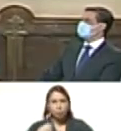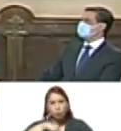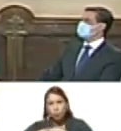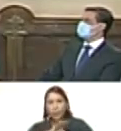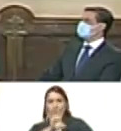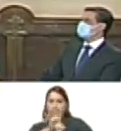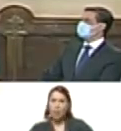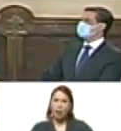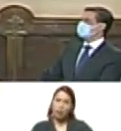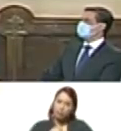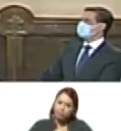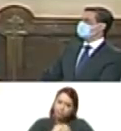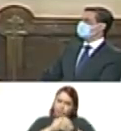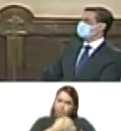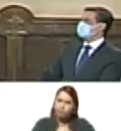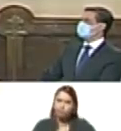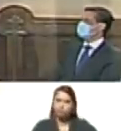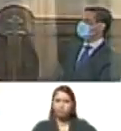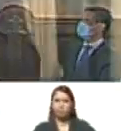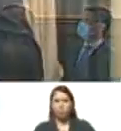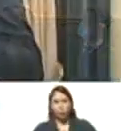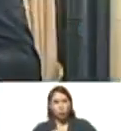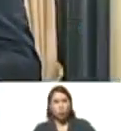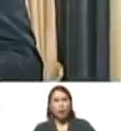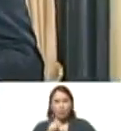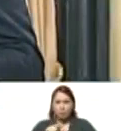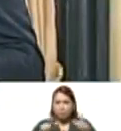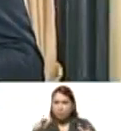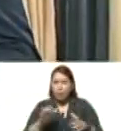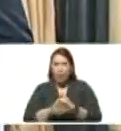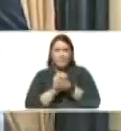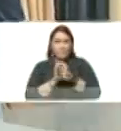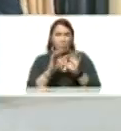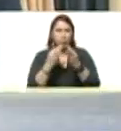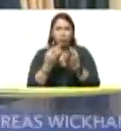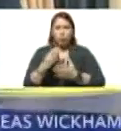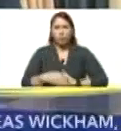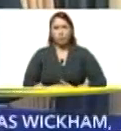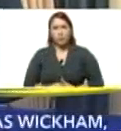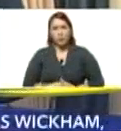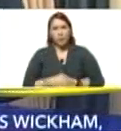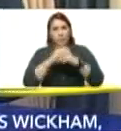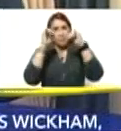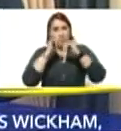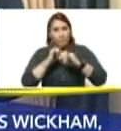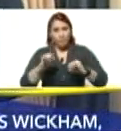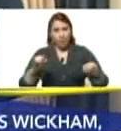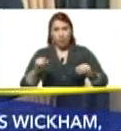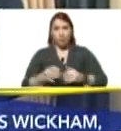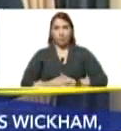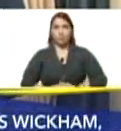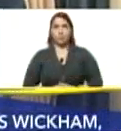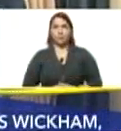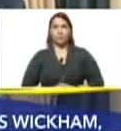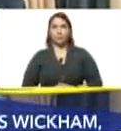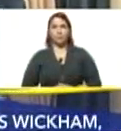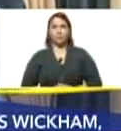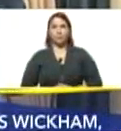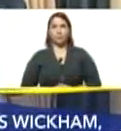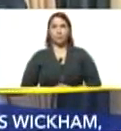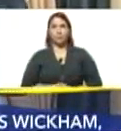patria, el amor por nuestros seres, el amor. Mis felicitaciones y